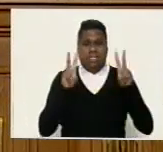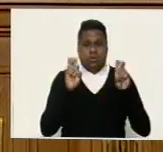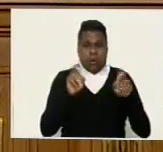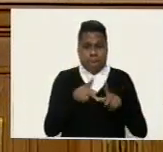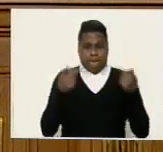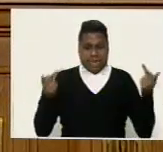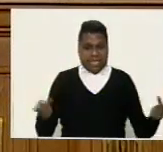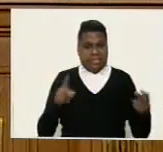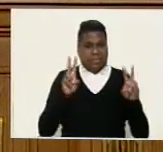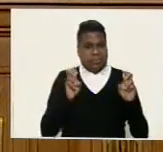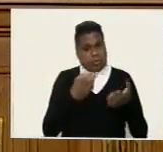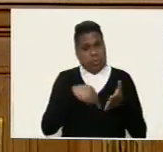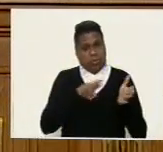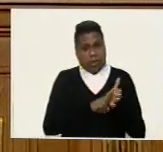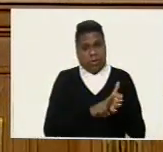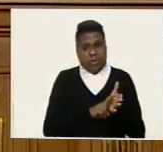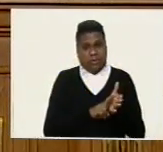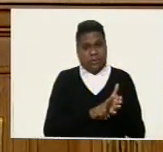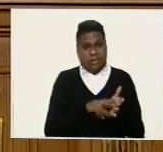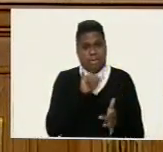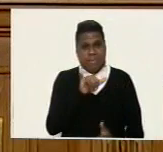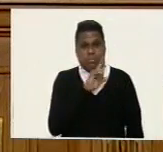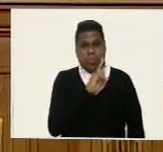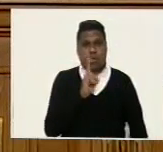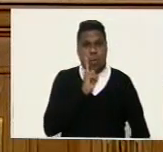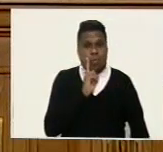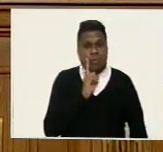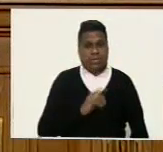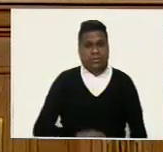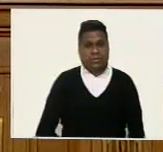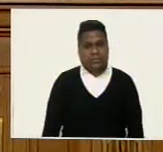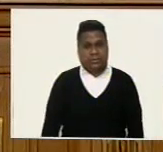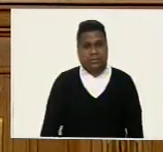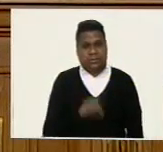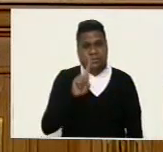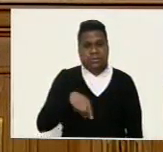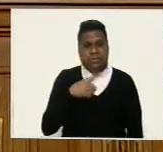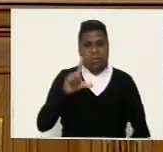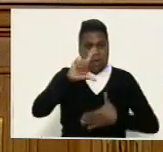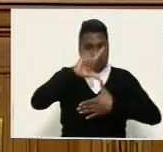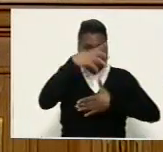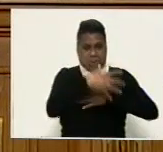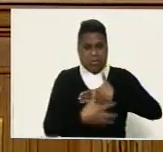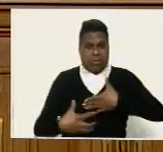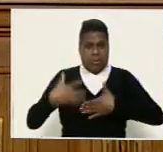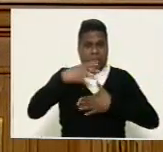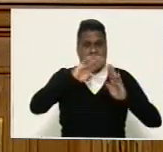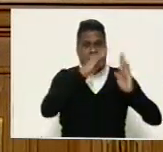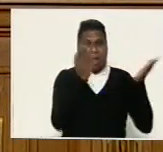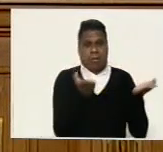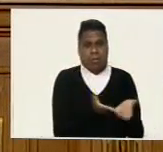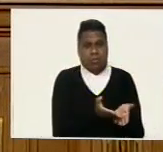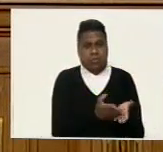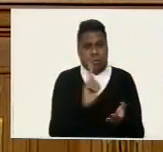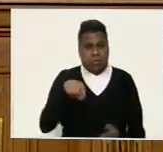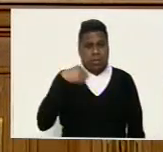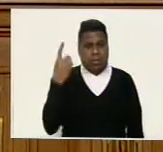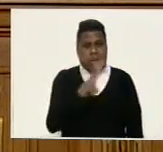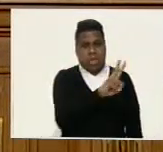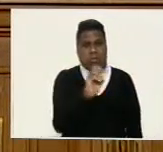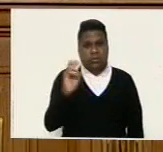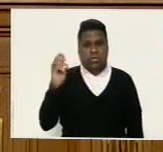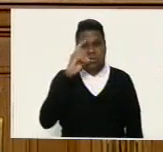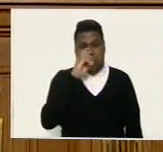Orinoco, sino que Chávez, en América Latina y en el mundo, después de esos 200